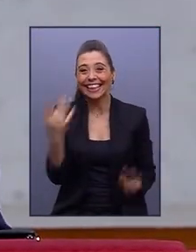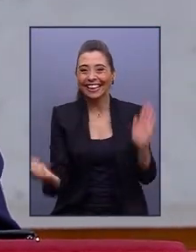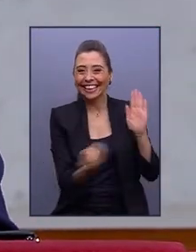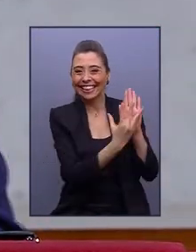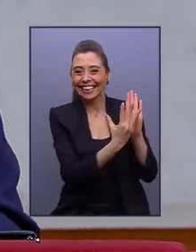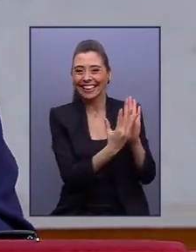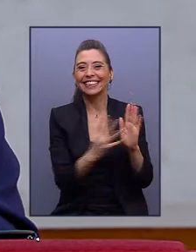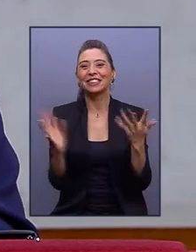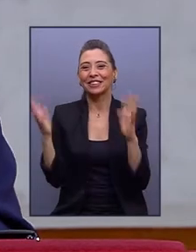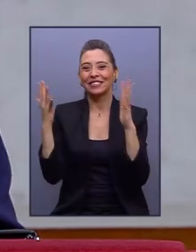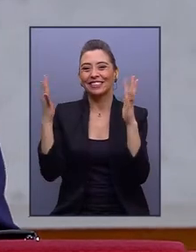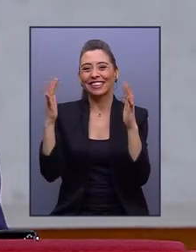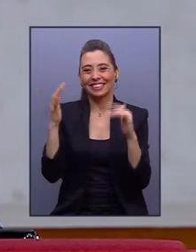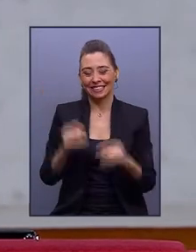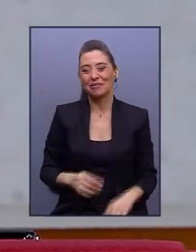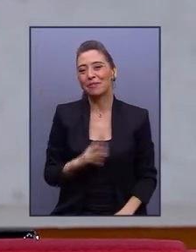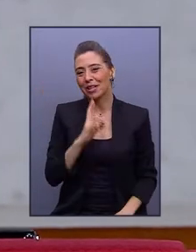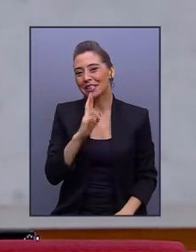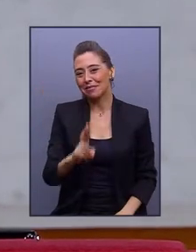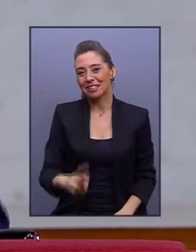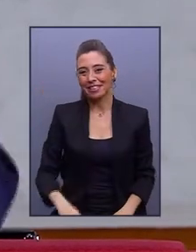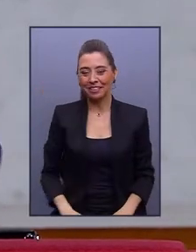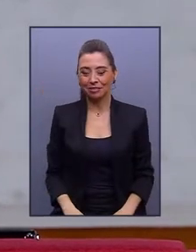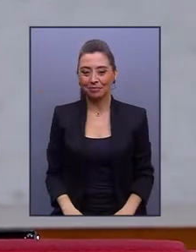Son resultados.